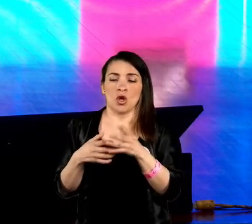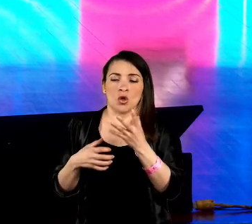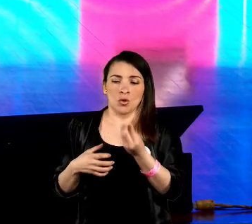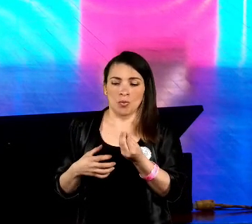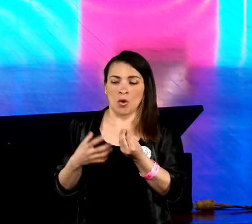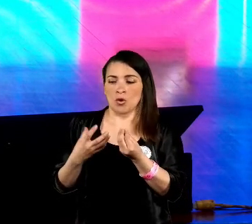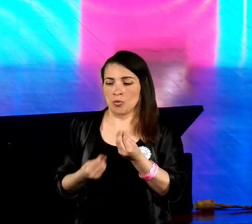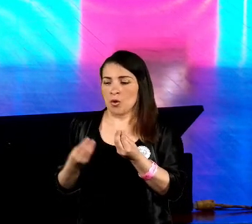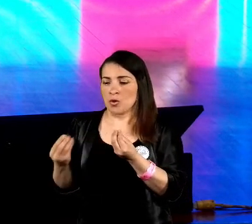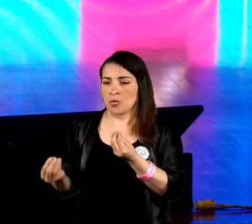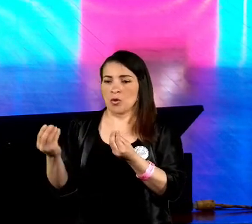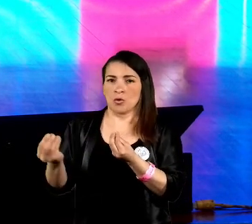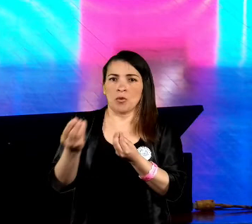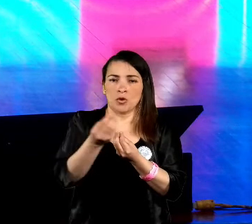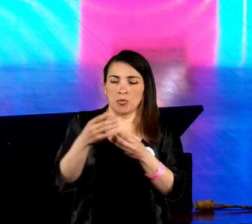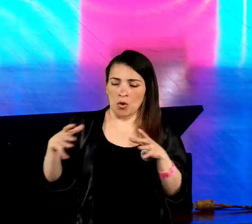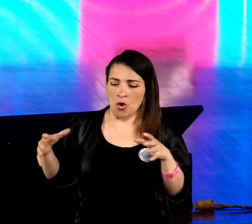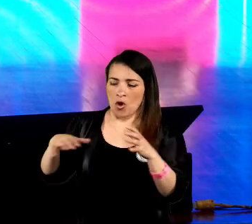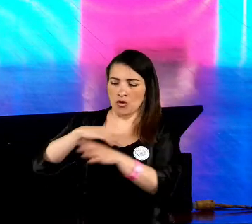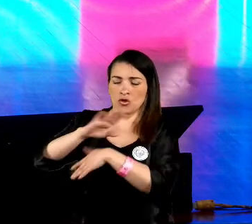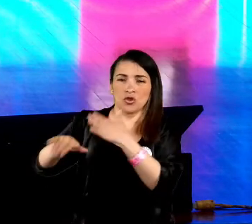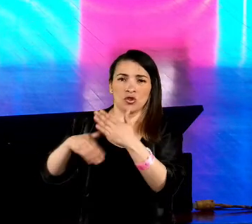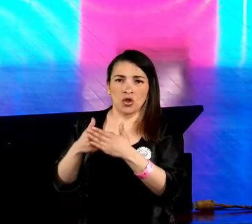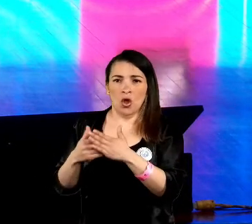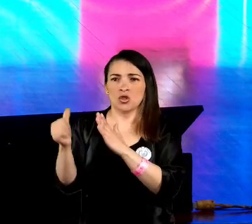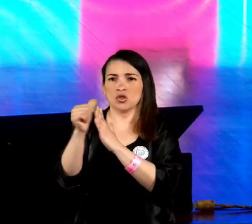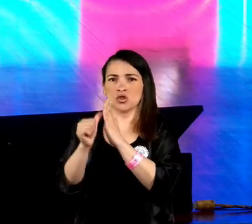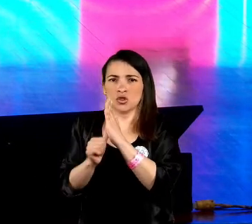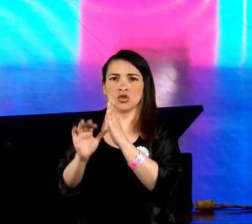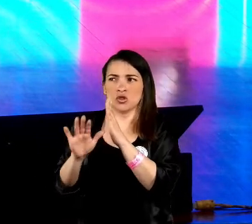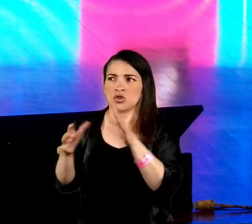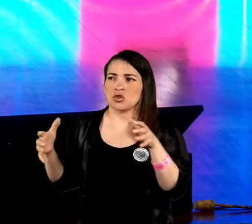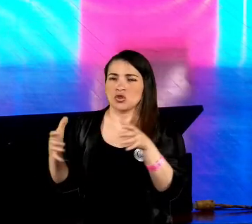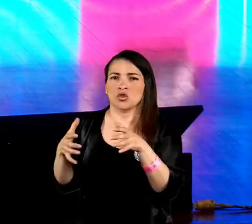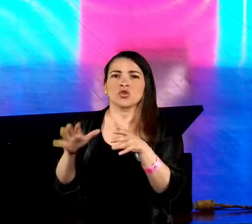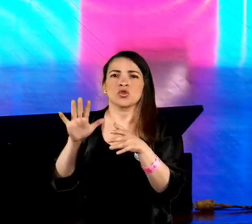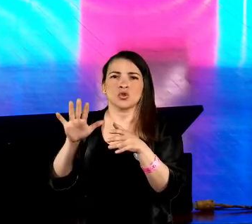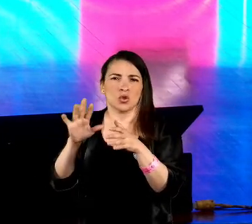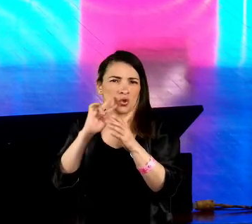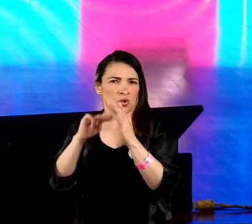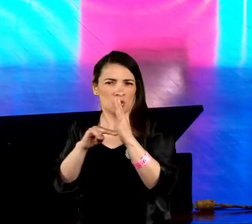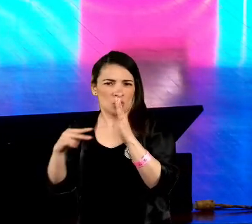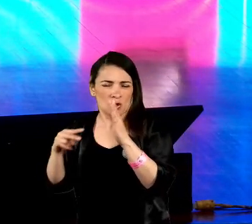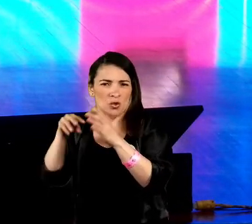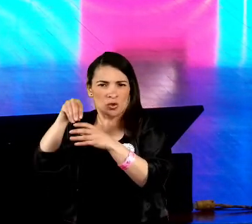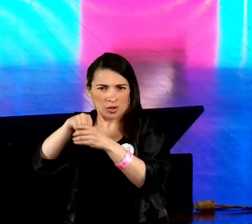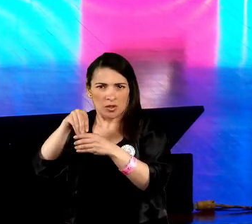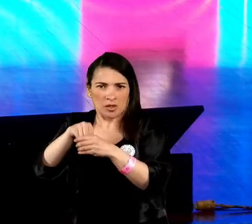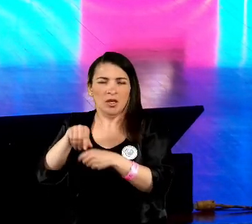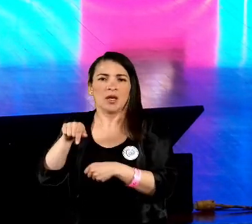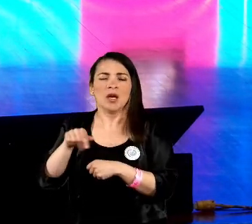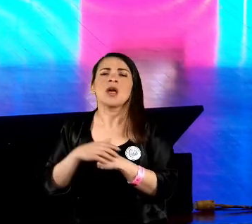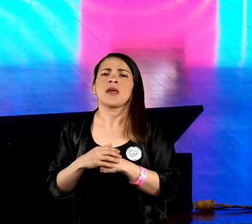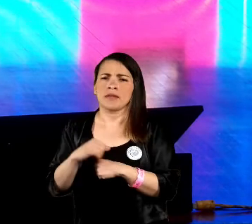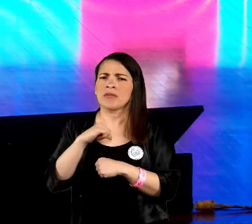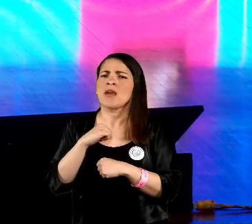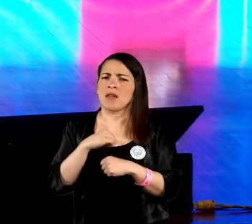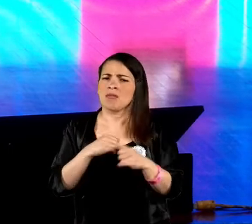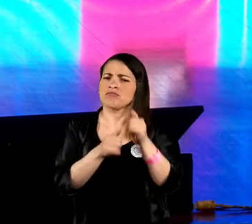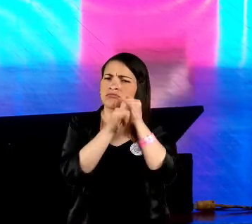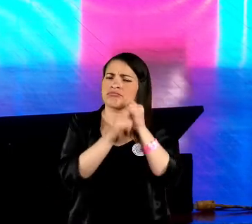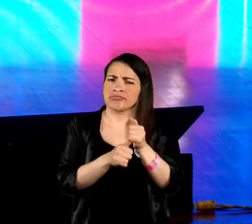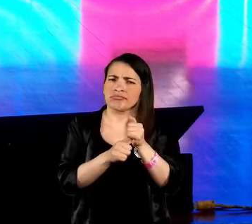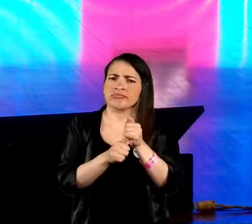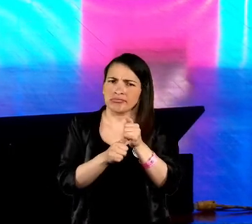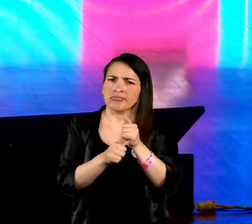todos constituidos por programadores y con Cuba y producen técnicos que producen a ingenieros de del área